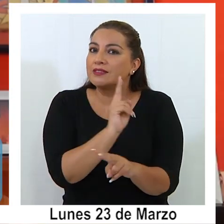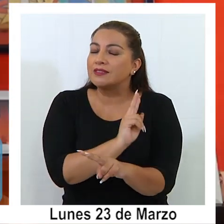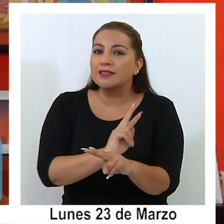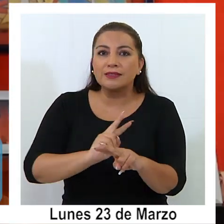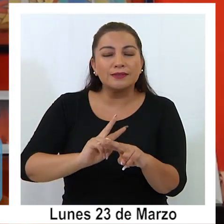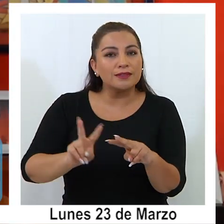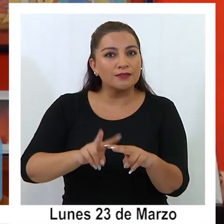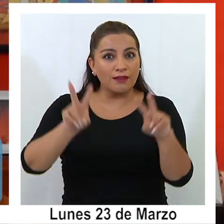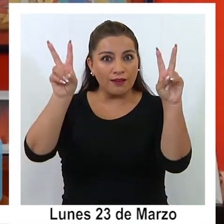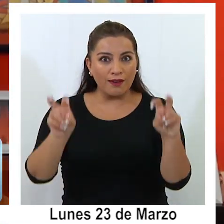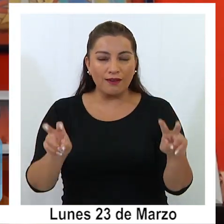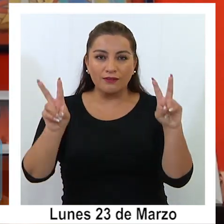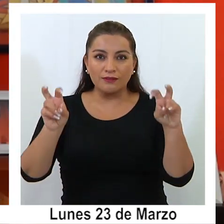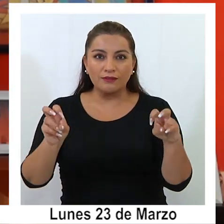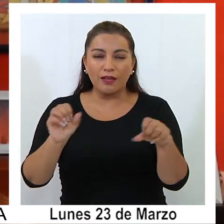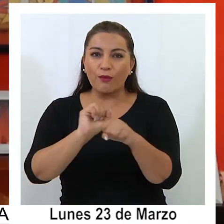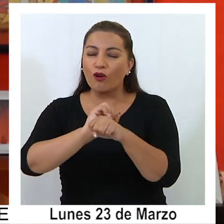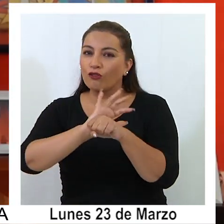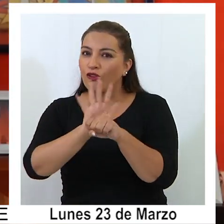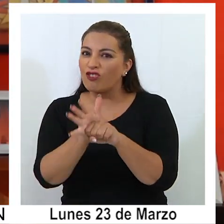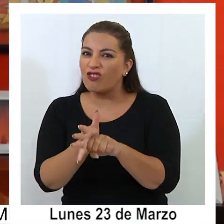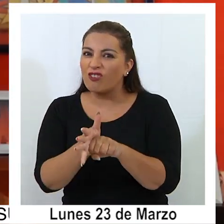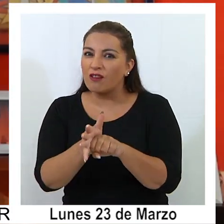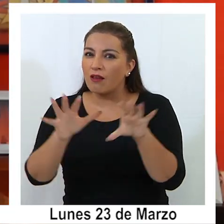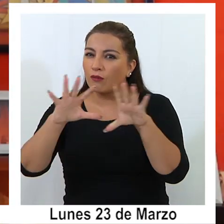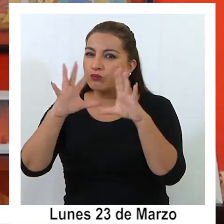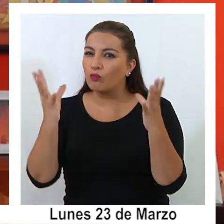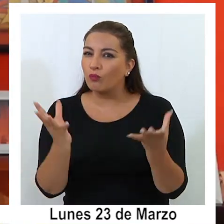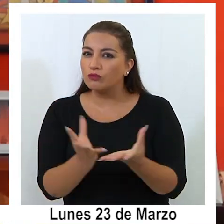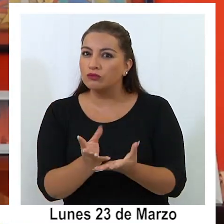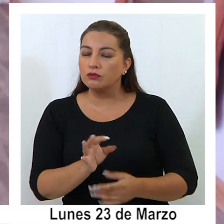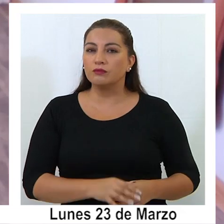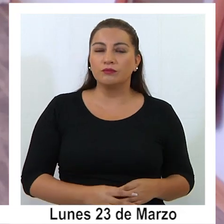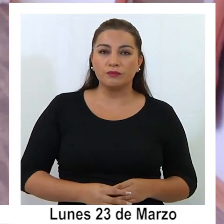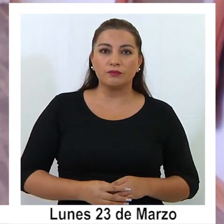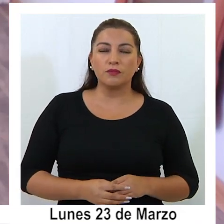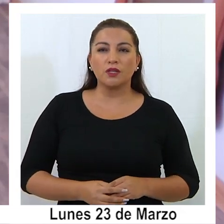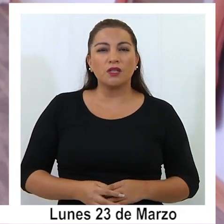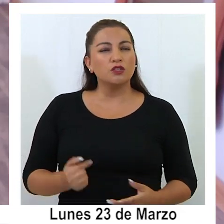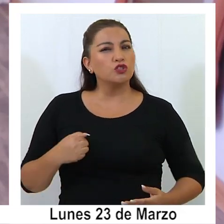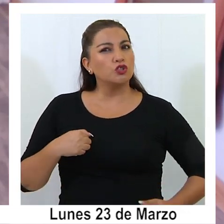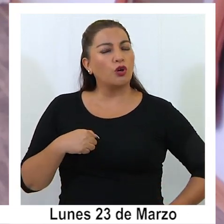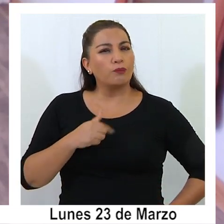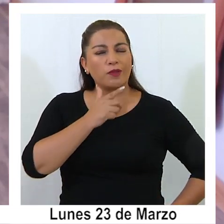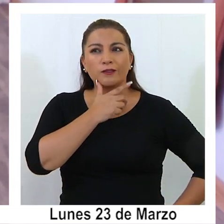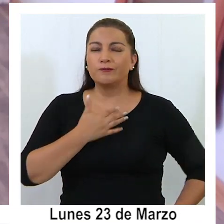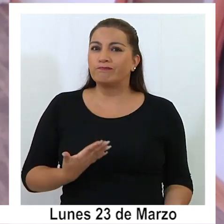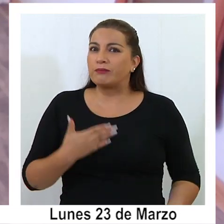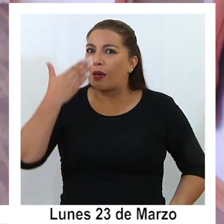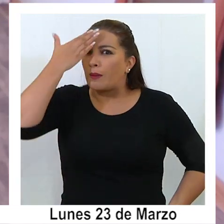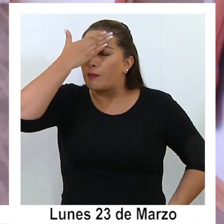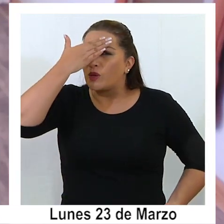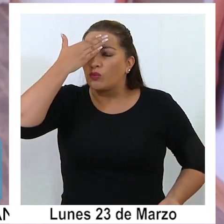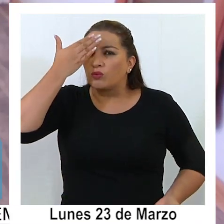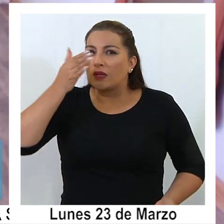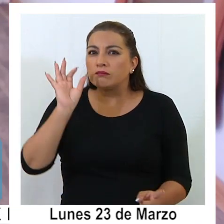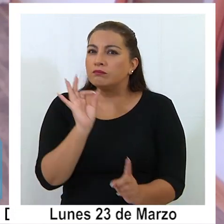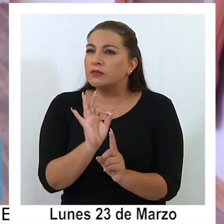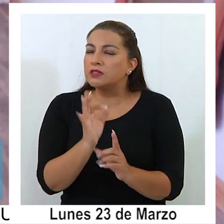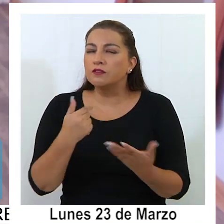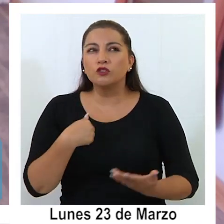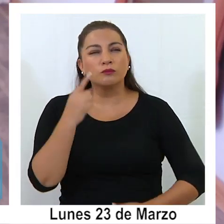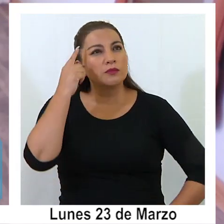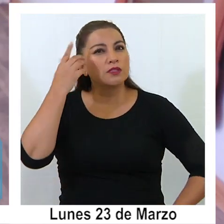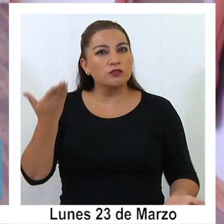tornando este tema del coronavirus a nivel mundial? Me empecé a preocupar. En particular,